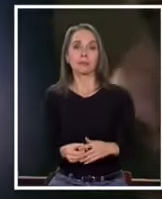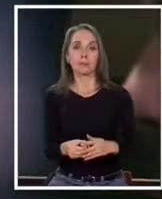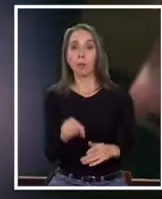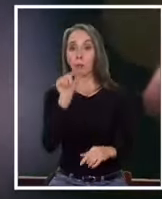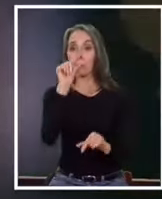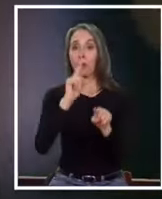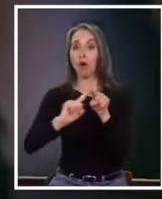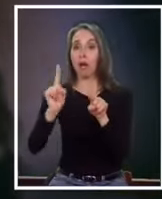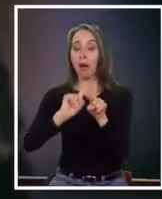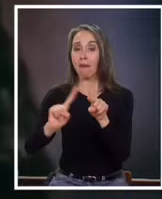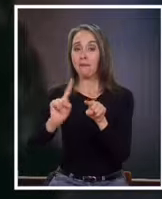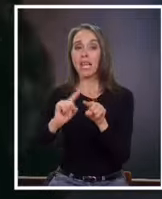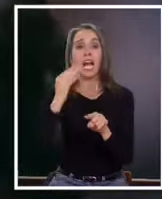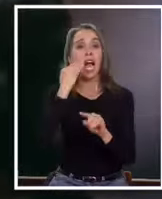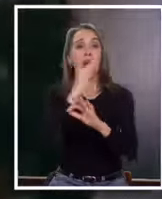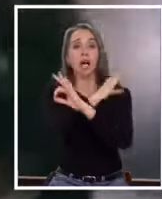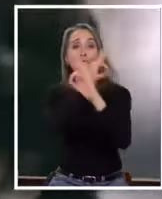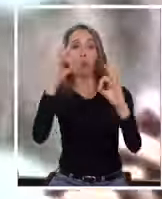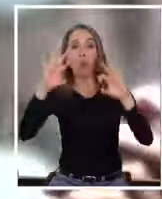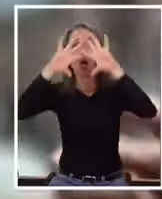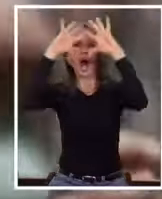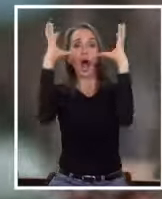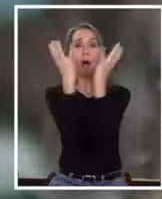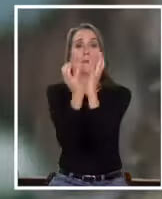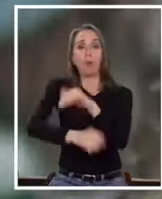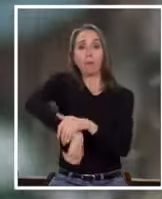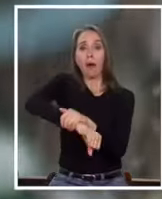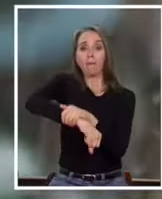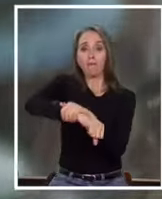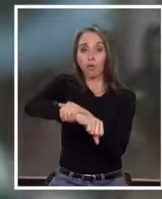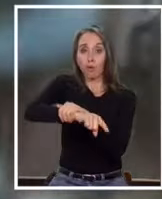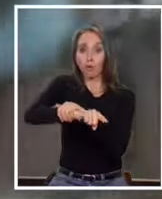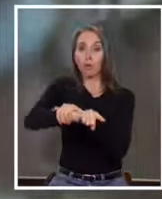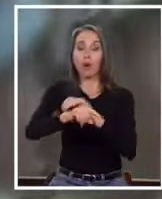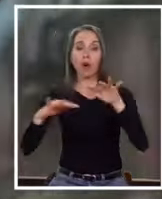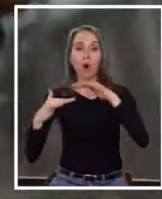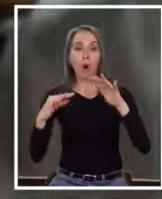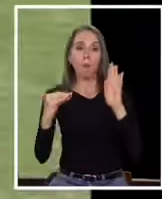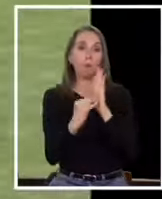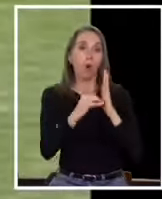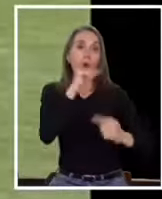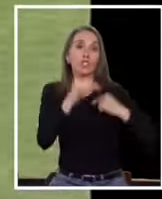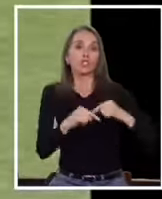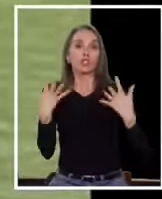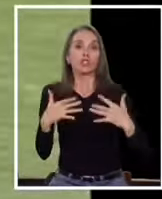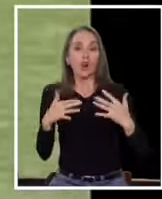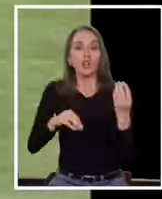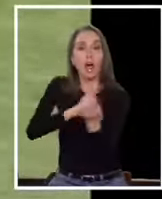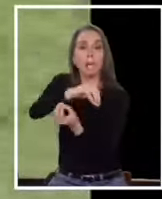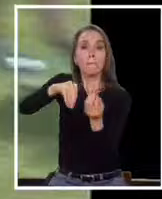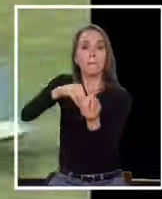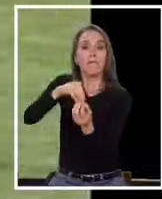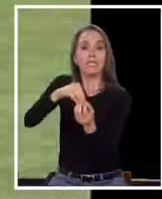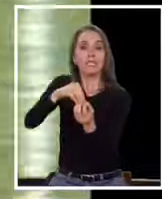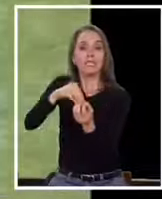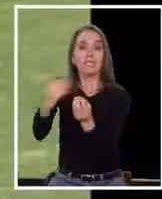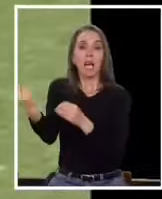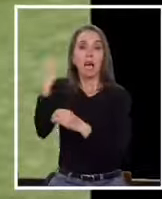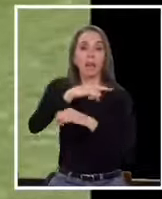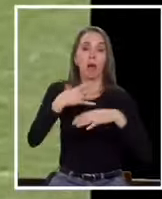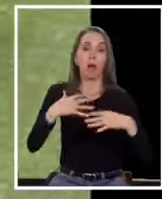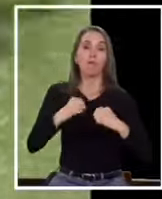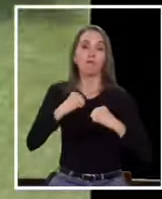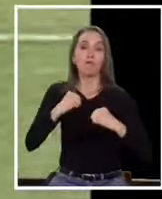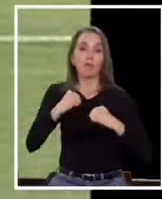Pocas veces, o quizás nunca en un mundial de fútbol, un partido tuvo tanta historia, una que se mezcla con una jornada intensa